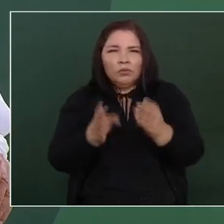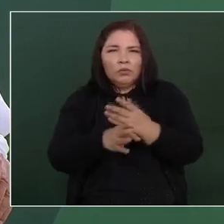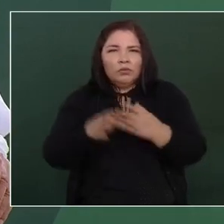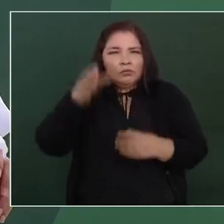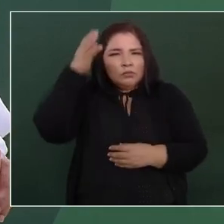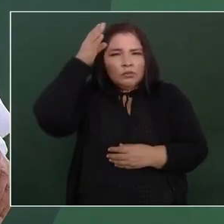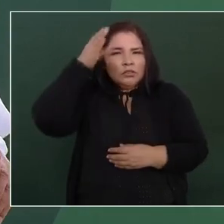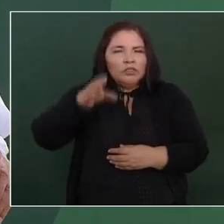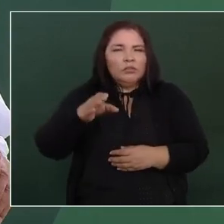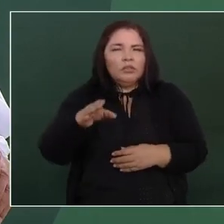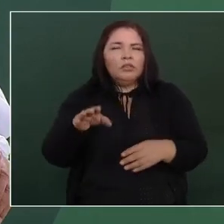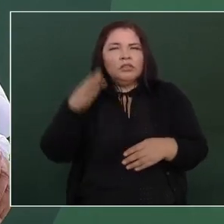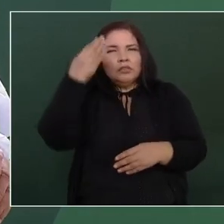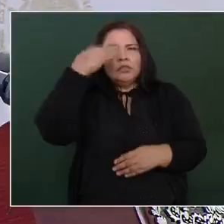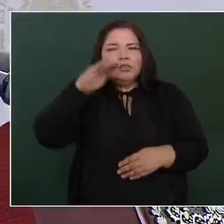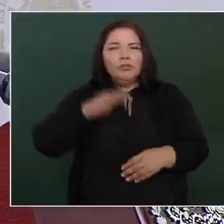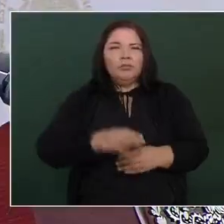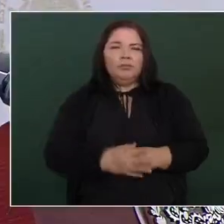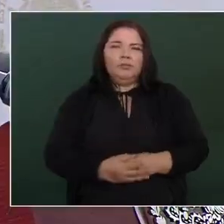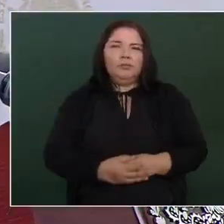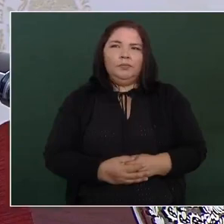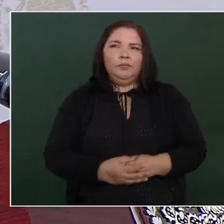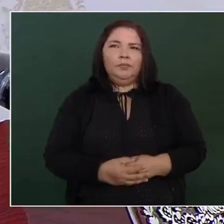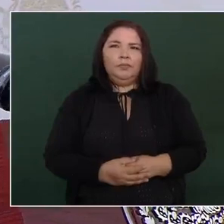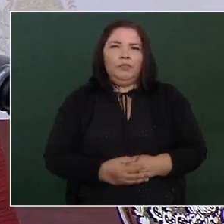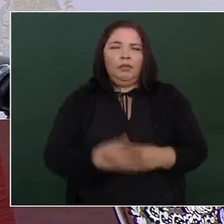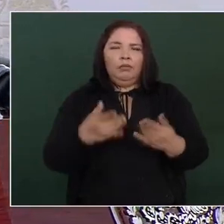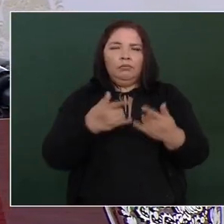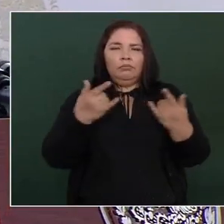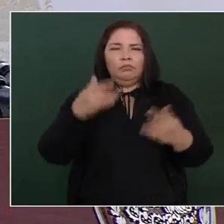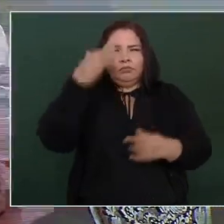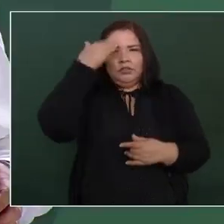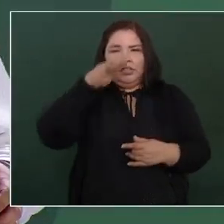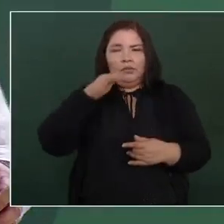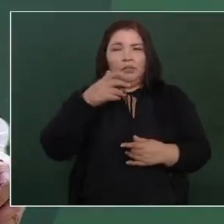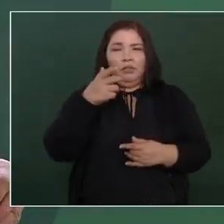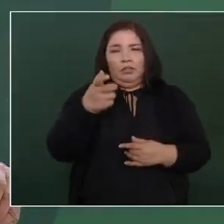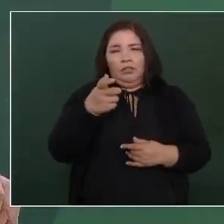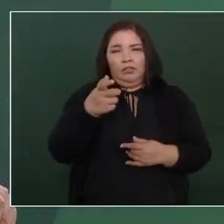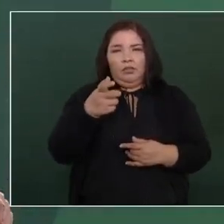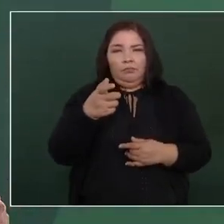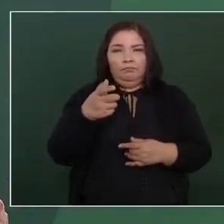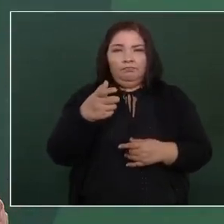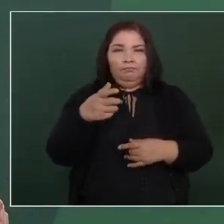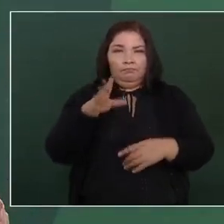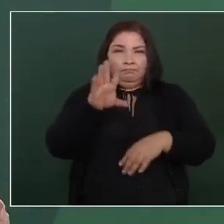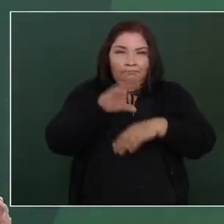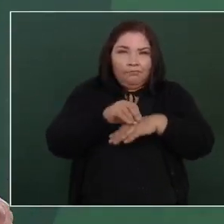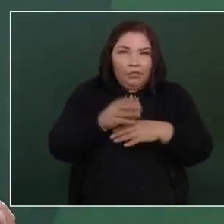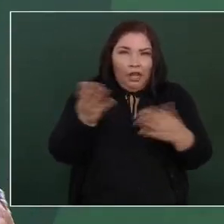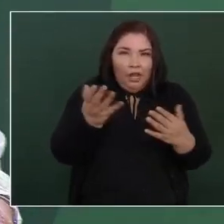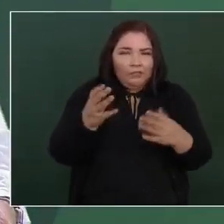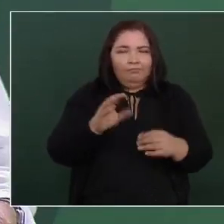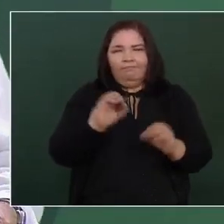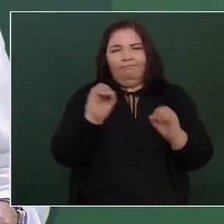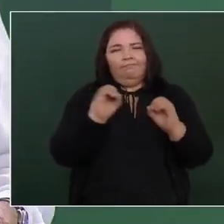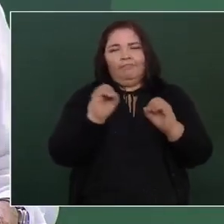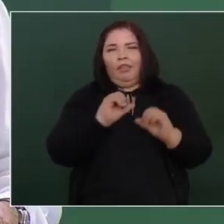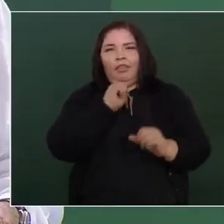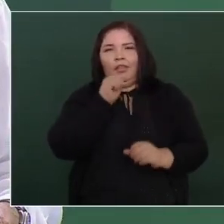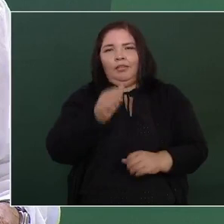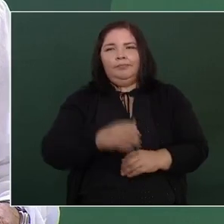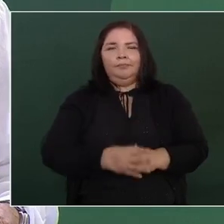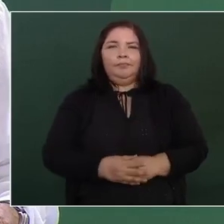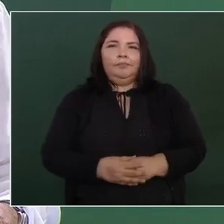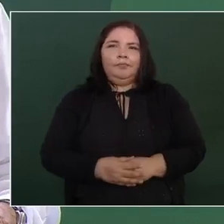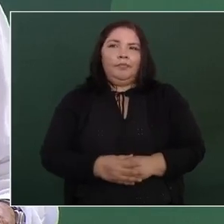crímenes de antes. Y eso ya no se va a permitir ahora.